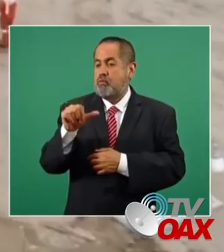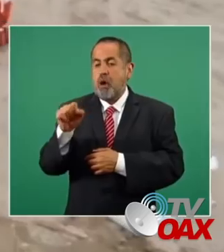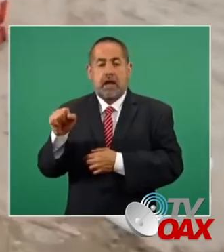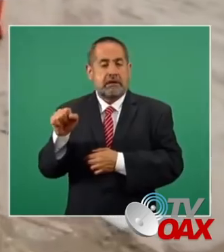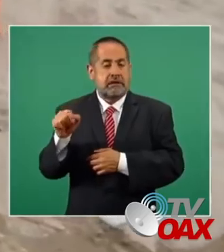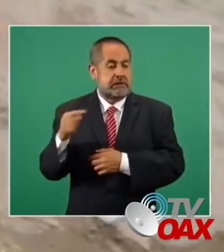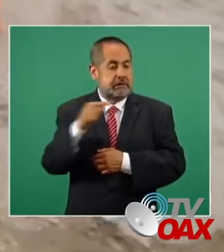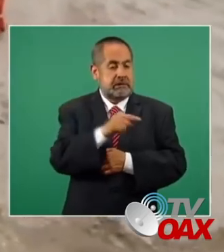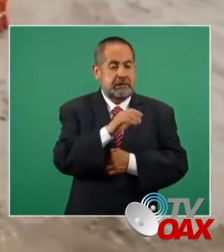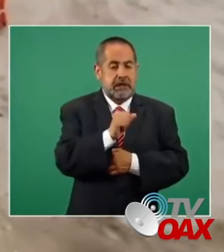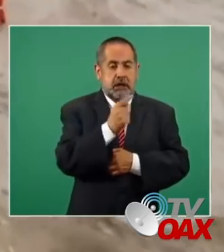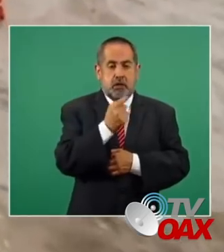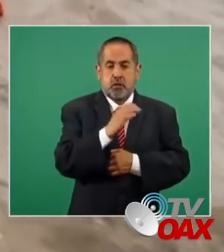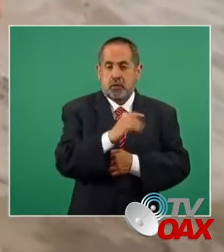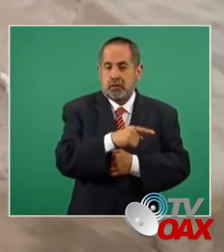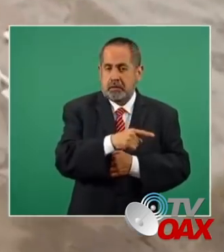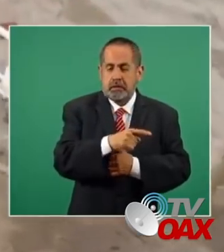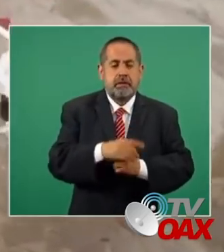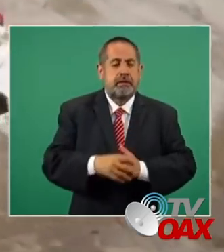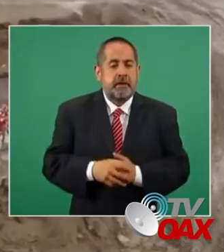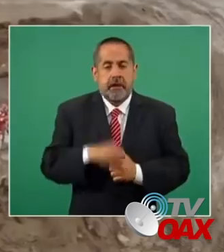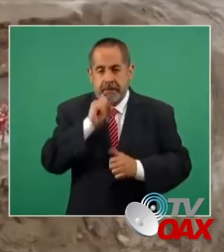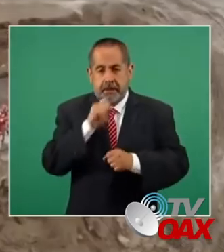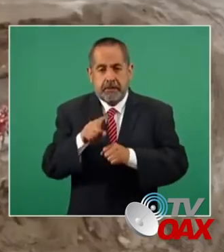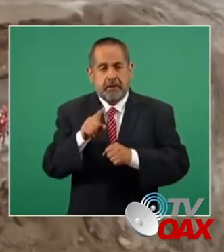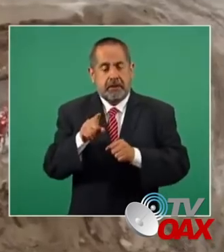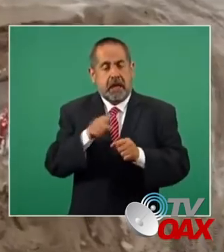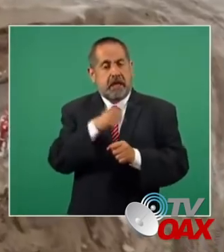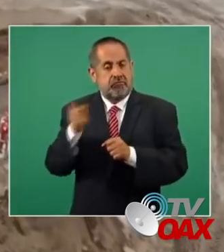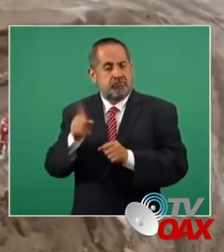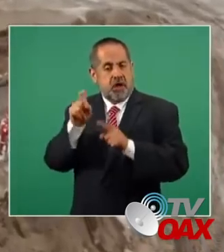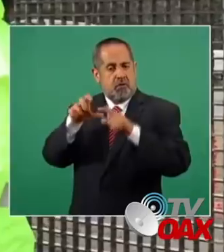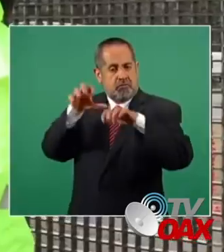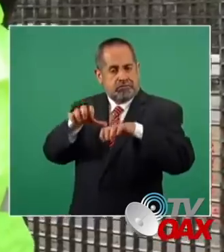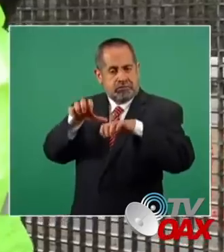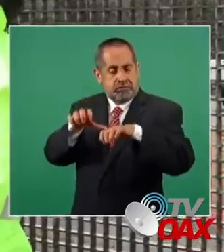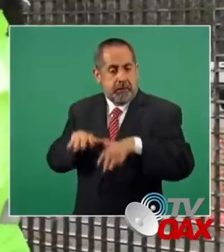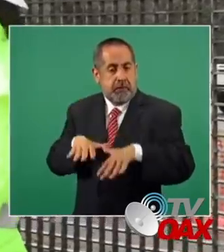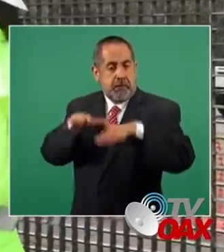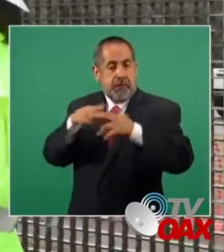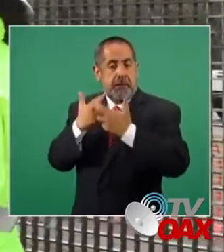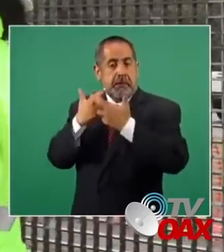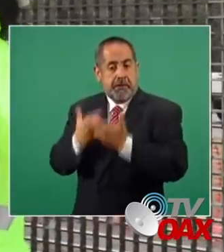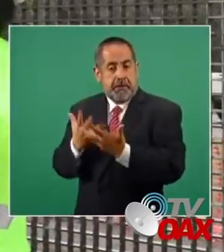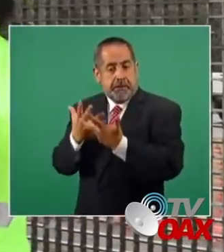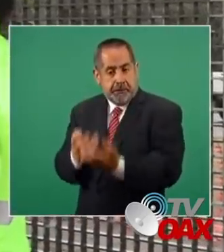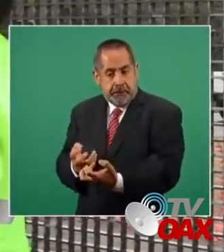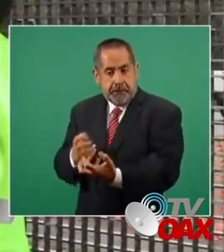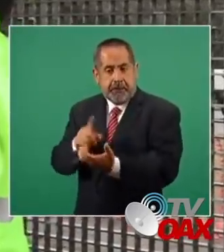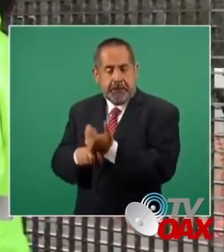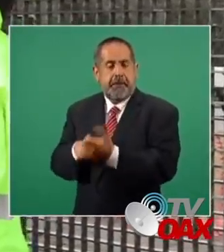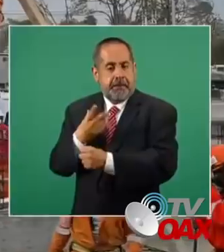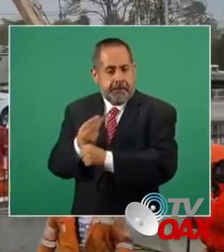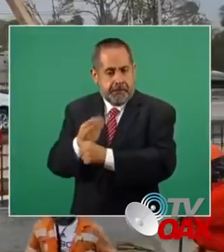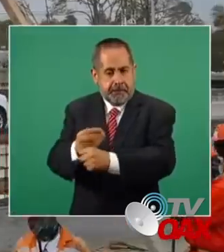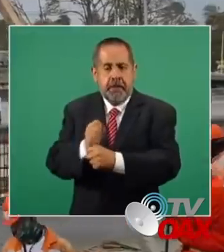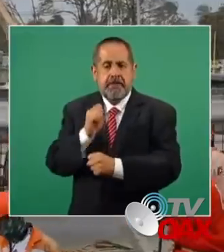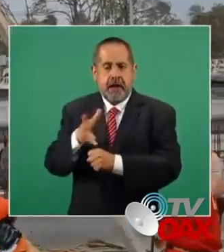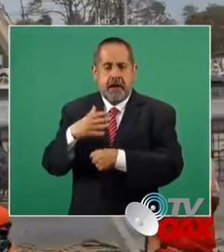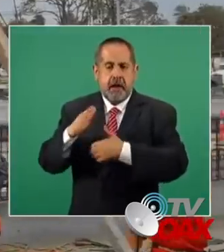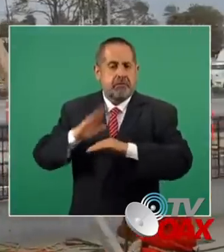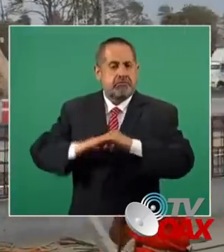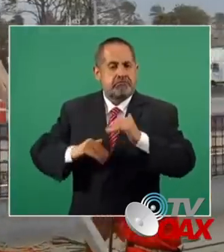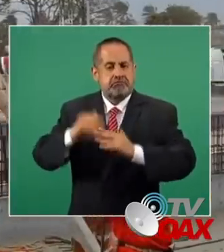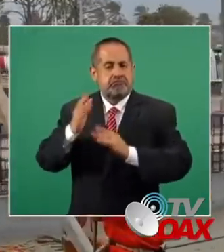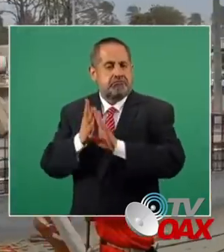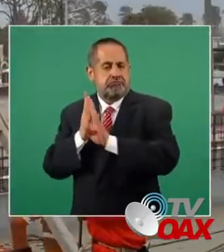También continúa de manera simultánea la construcción del área de captación y bombeo del acueducto. Se inició la construcción del enrejado y barda perimetral en las